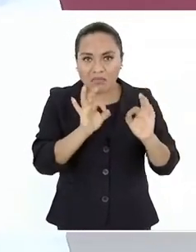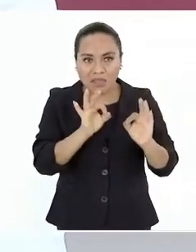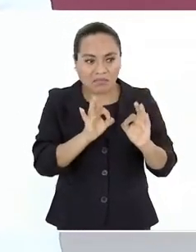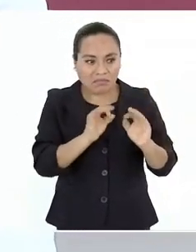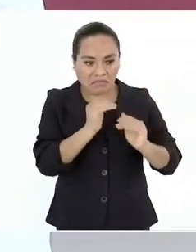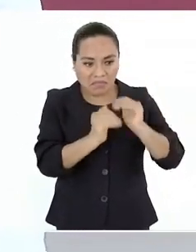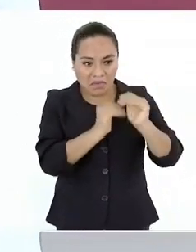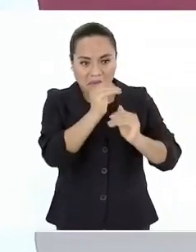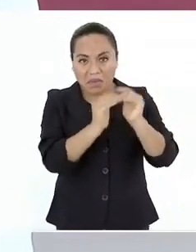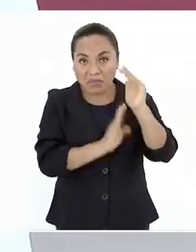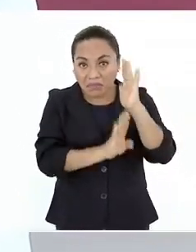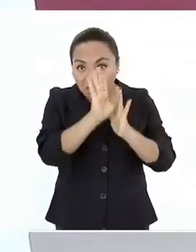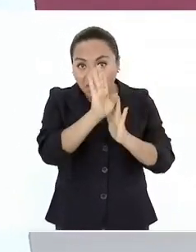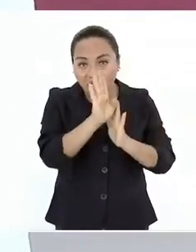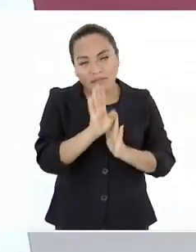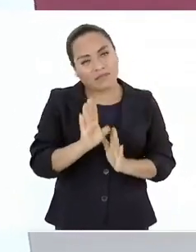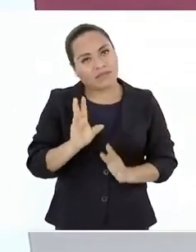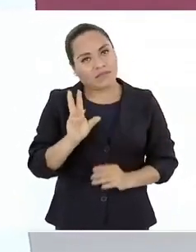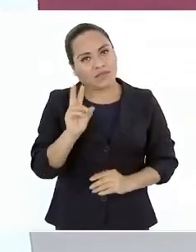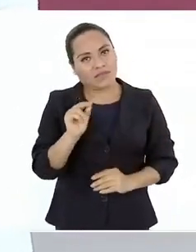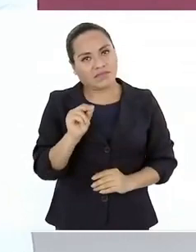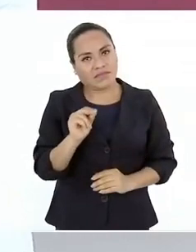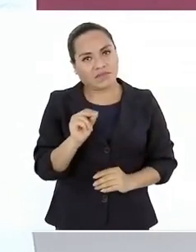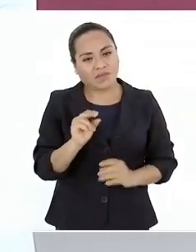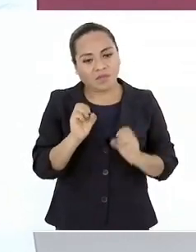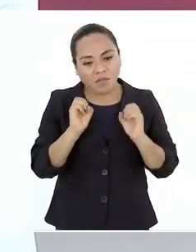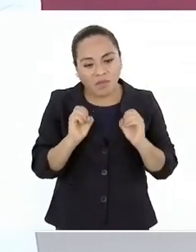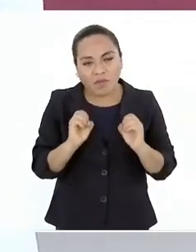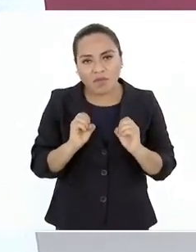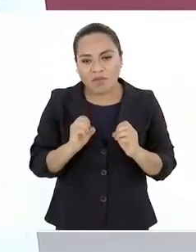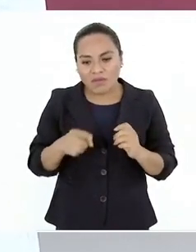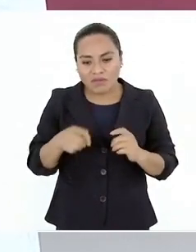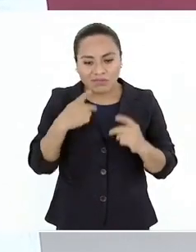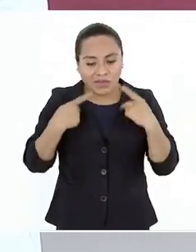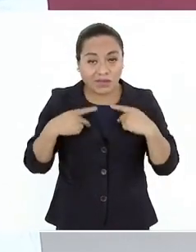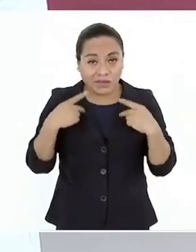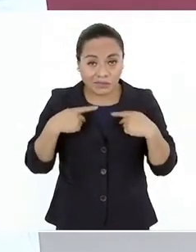o que tenga como única opción la gente